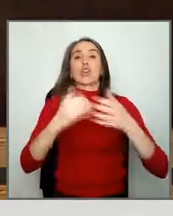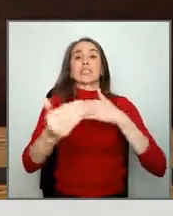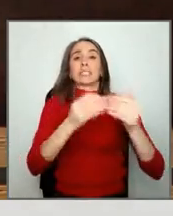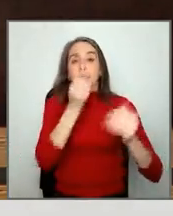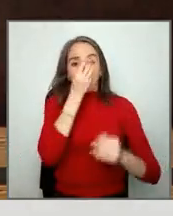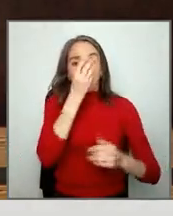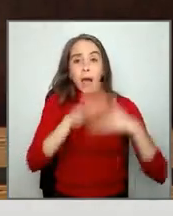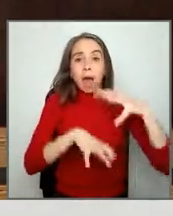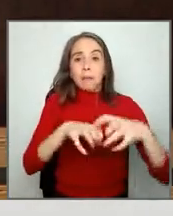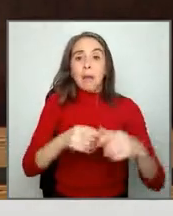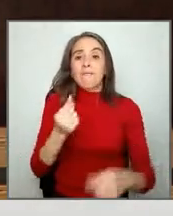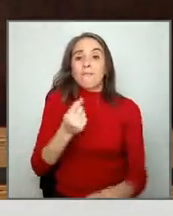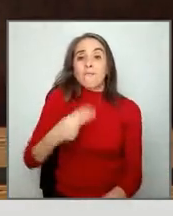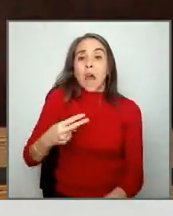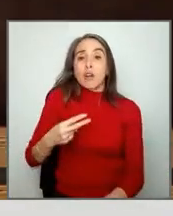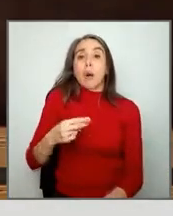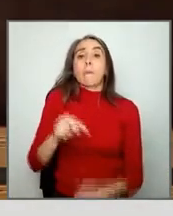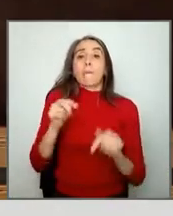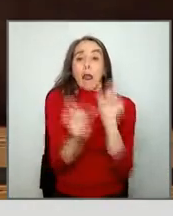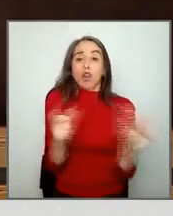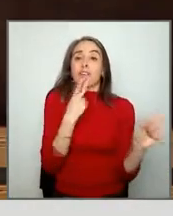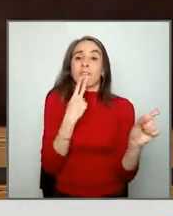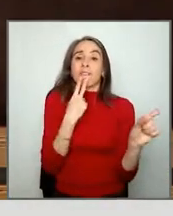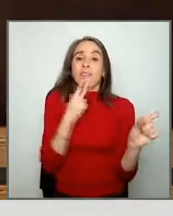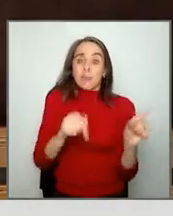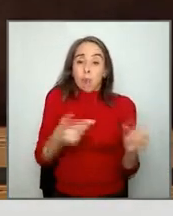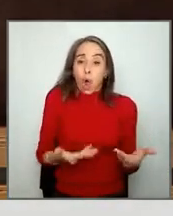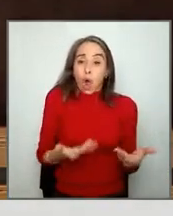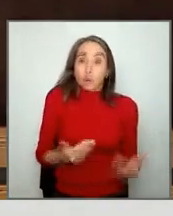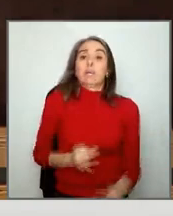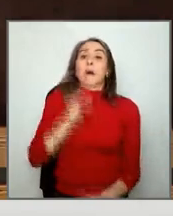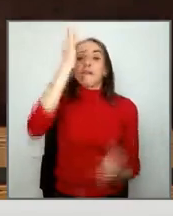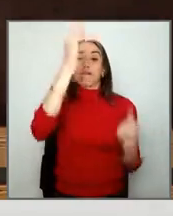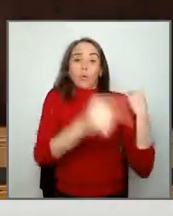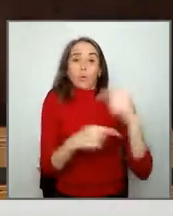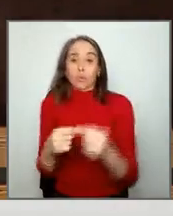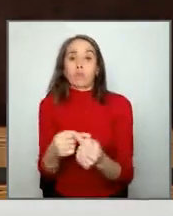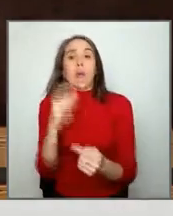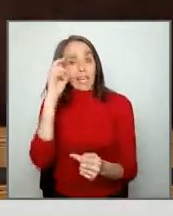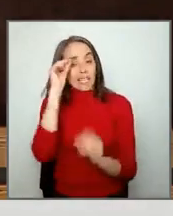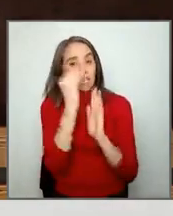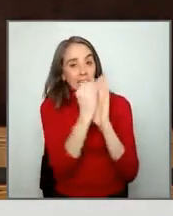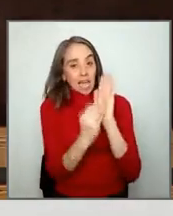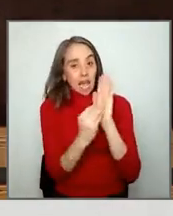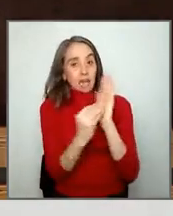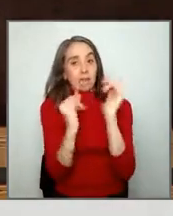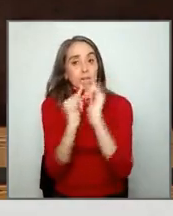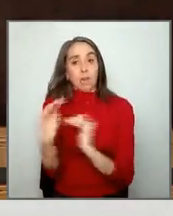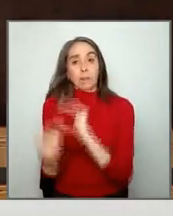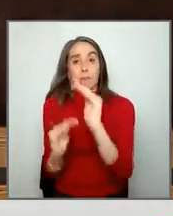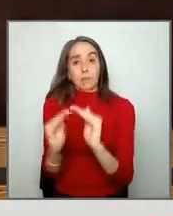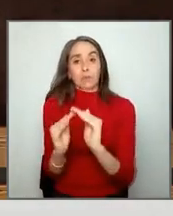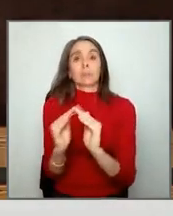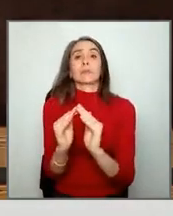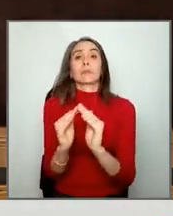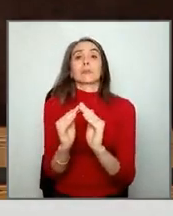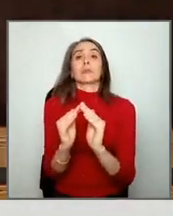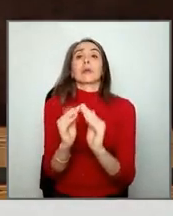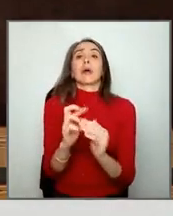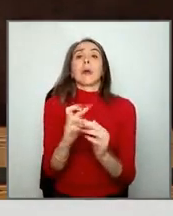y por ello crear instrumentos de protección que cumplan a cabalidad con estos objetivos de resguardo de patrimonio